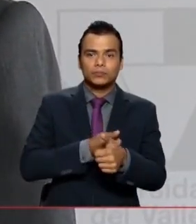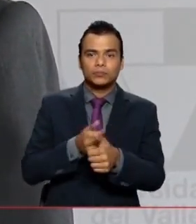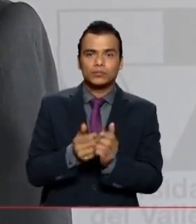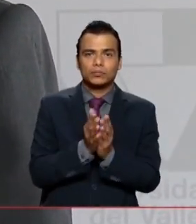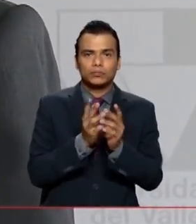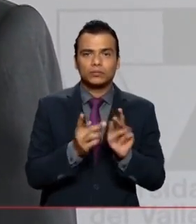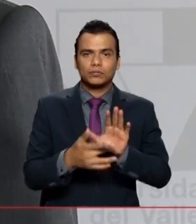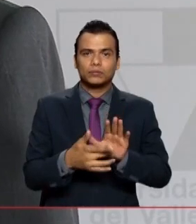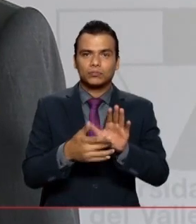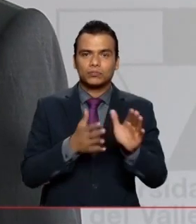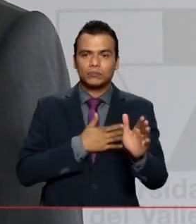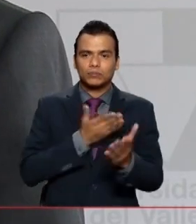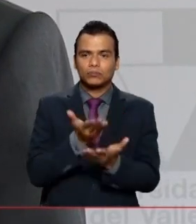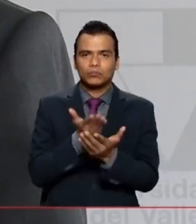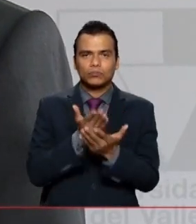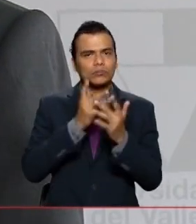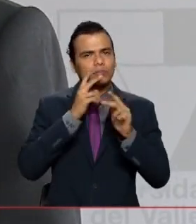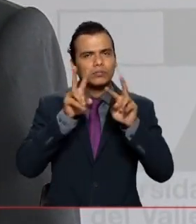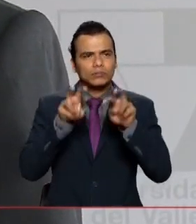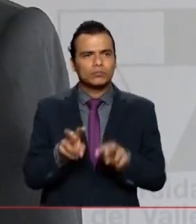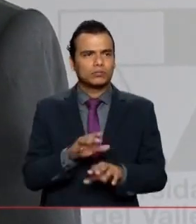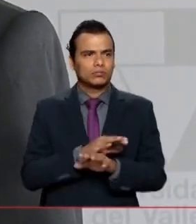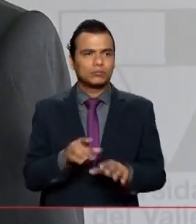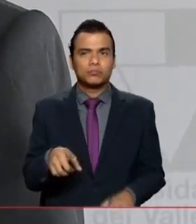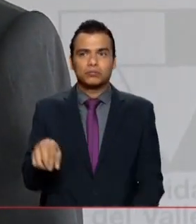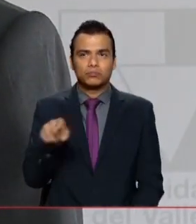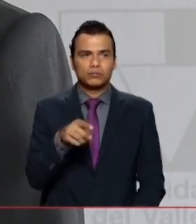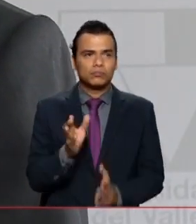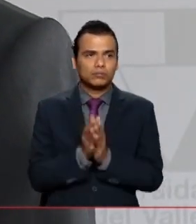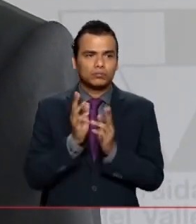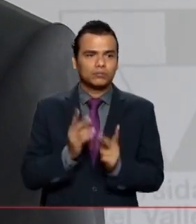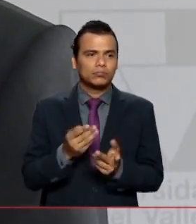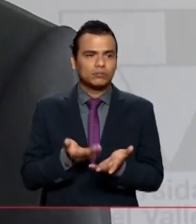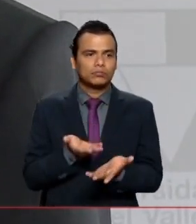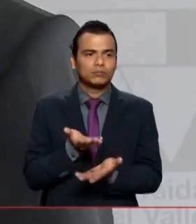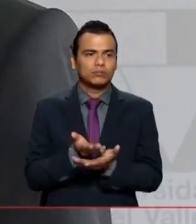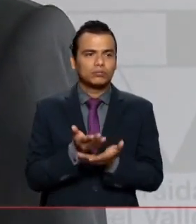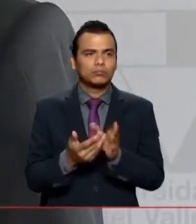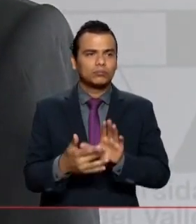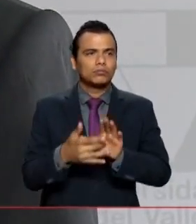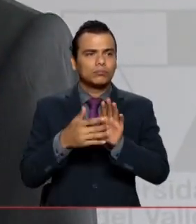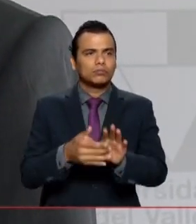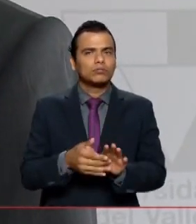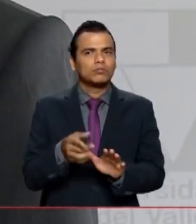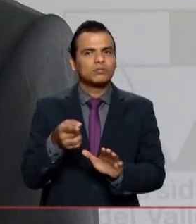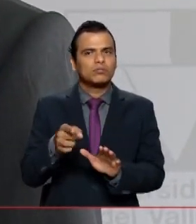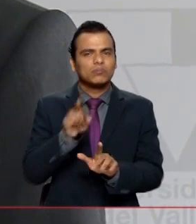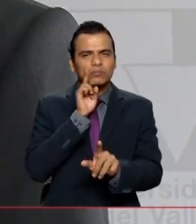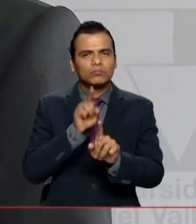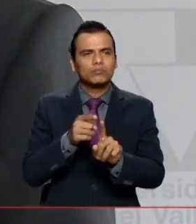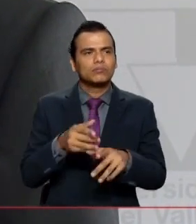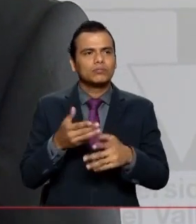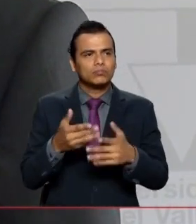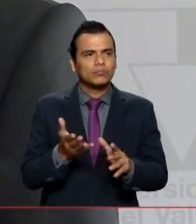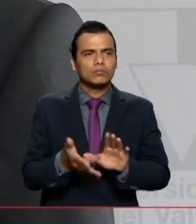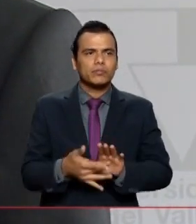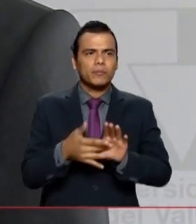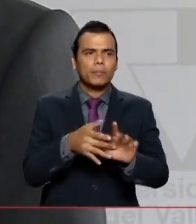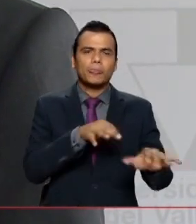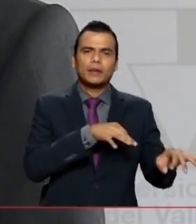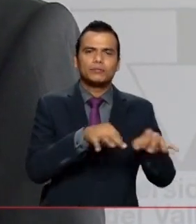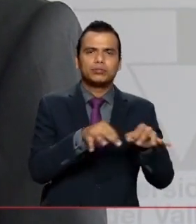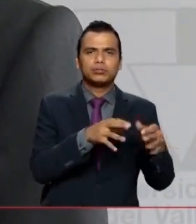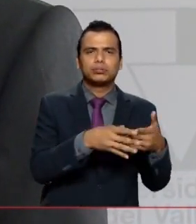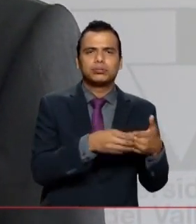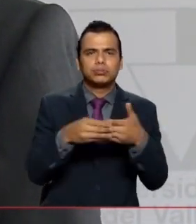su propuesta de investigación. Entonces, digamos que es un estudiante que está iniciando, entonces muestra qué es lo que quiere hacer. Y para eso tiene que hacer como un planteamiento